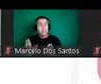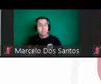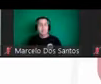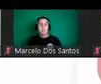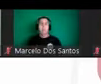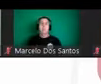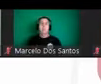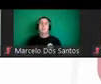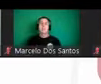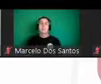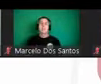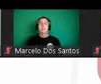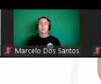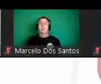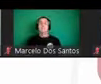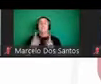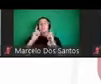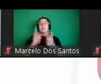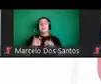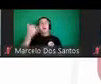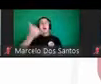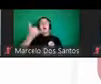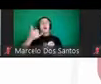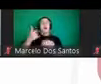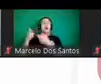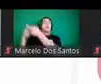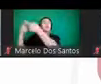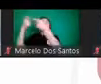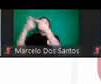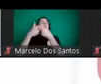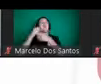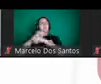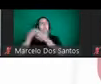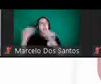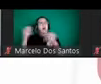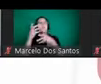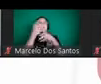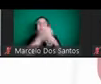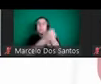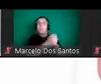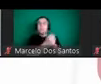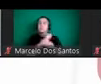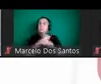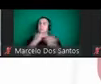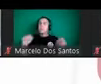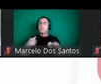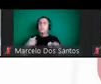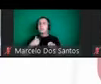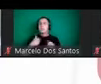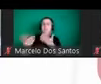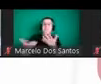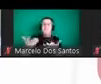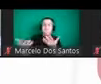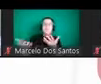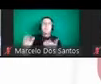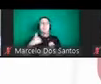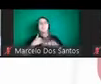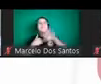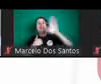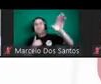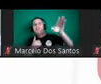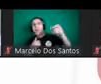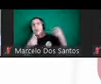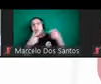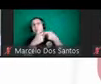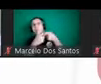El apoyo a organizaciones también a veces es una opción y es una necesidad. Es cuando de repente pedimos apoyo a